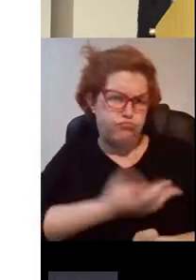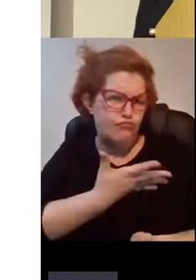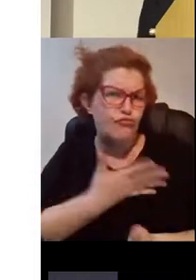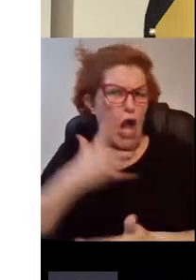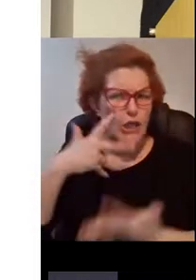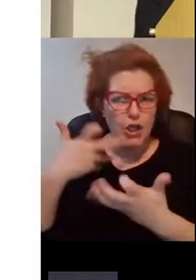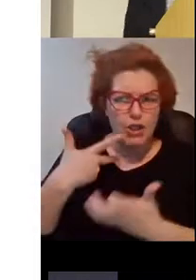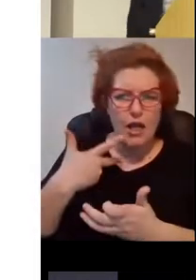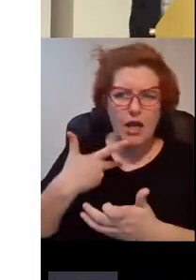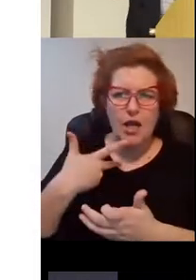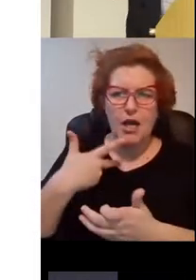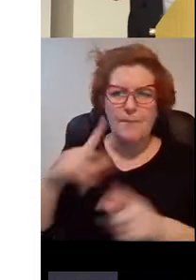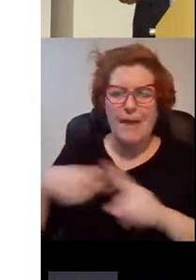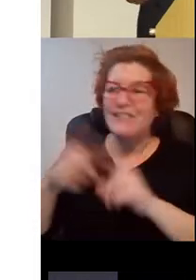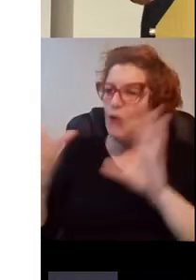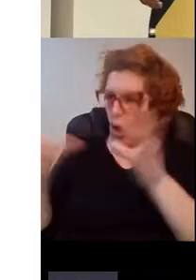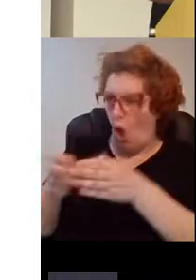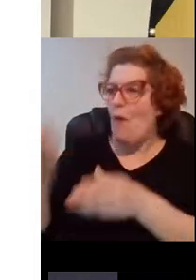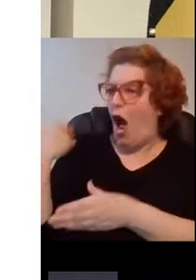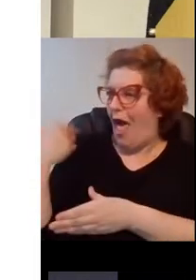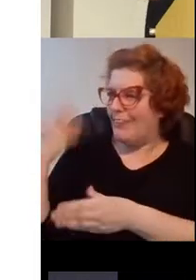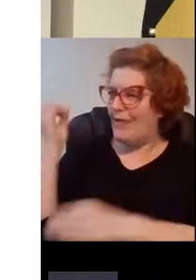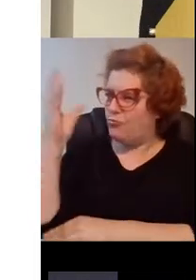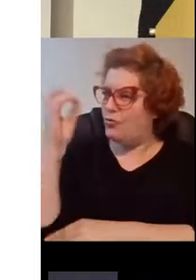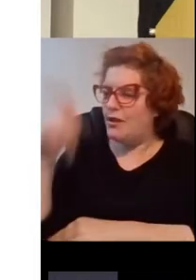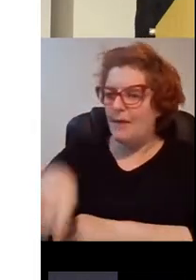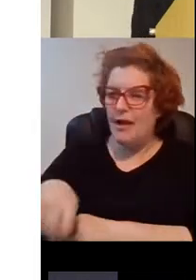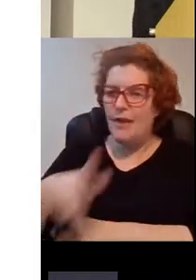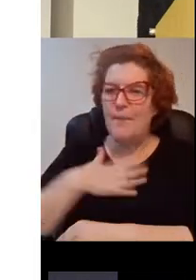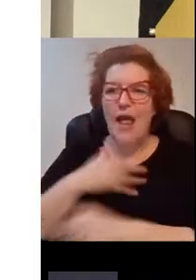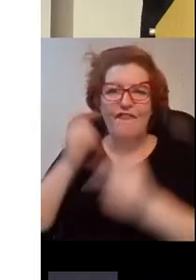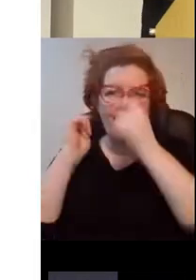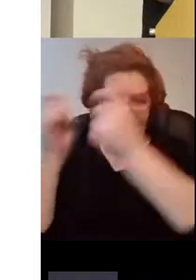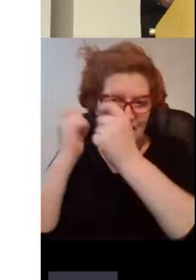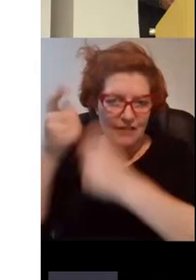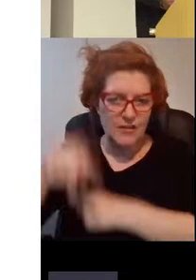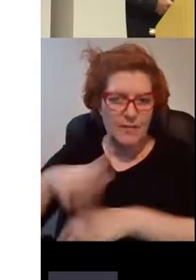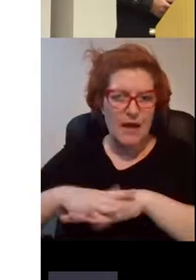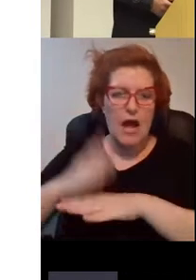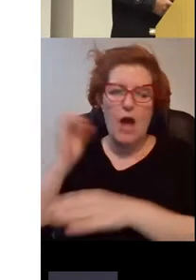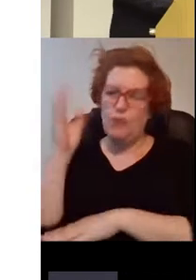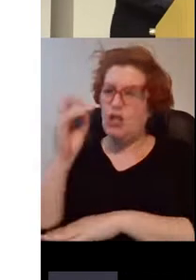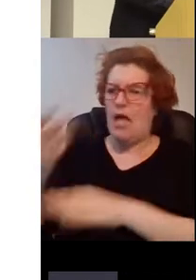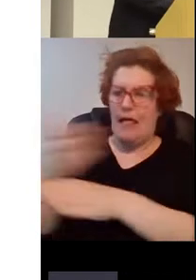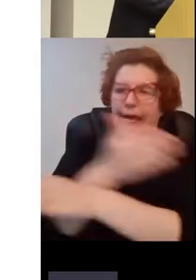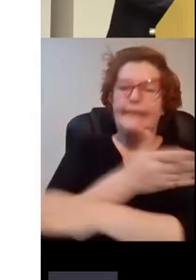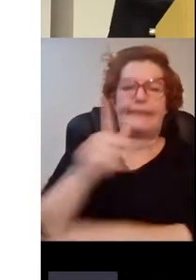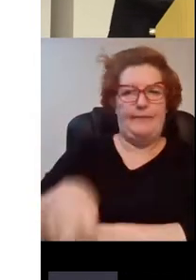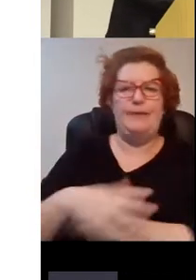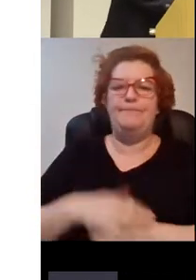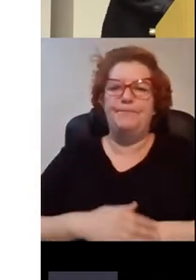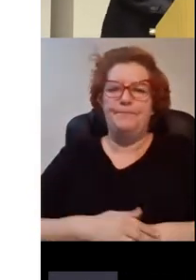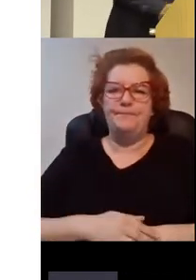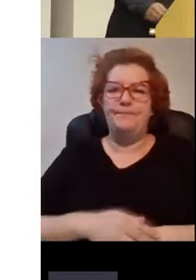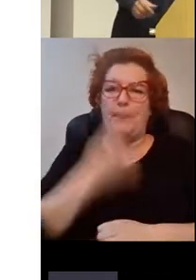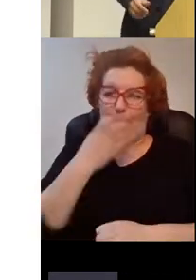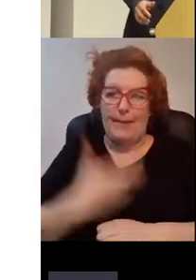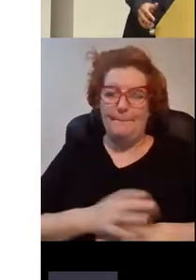representando el grupo anterior, pues también digamos que esta felicitación es para los que presentaron también anteriormente. Bien.